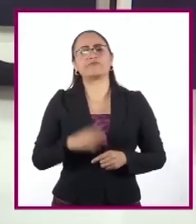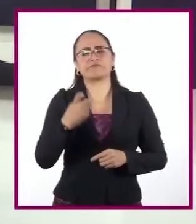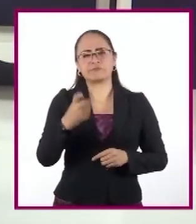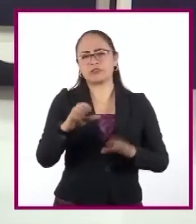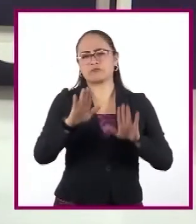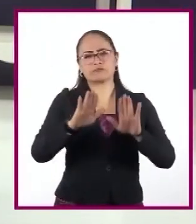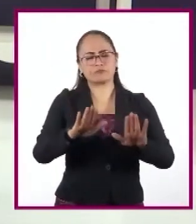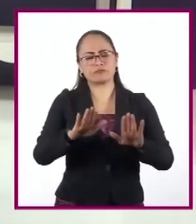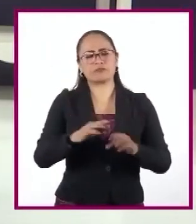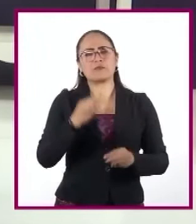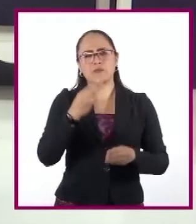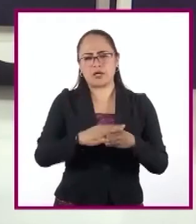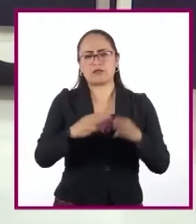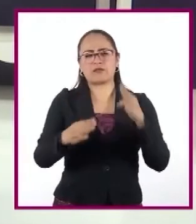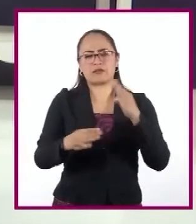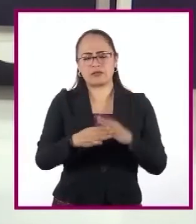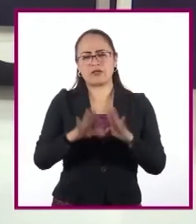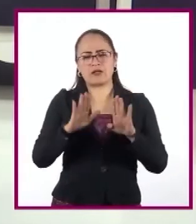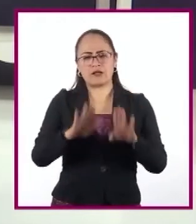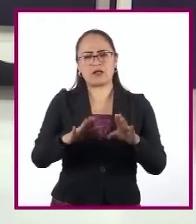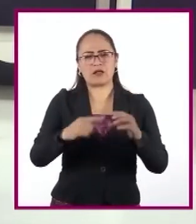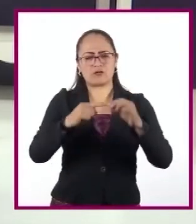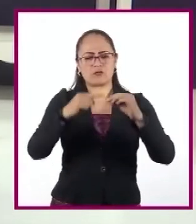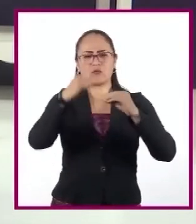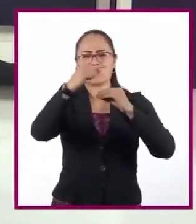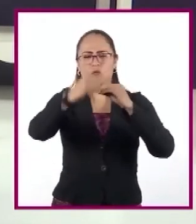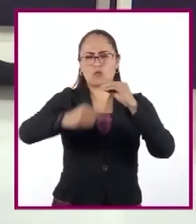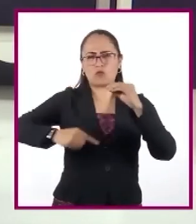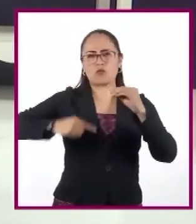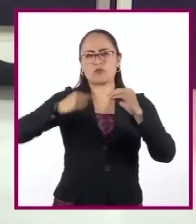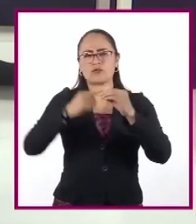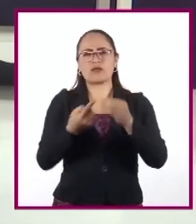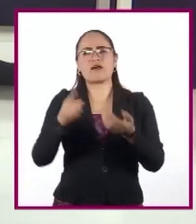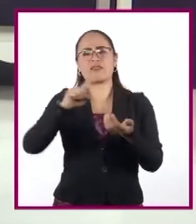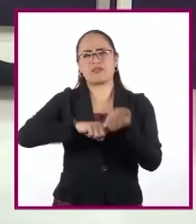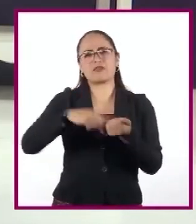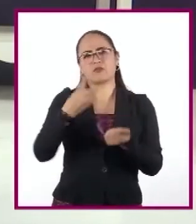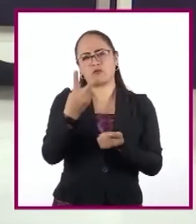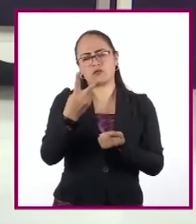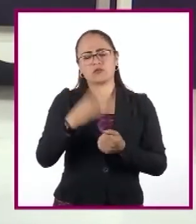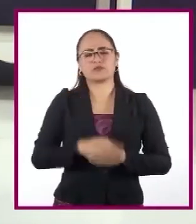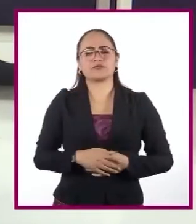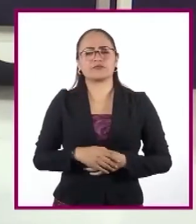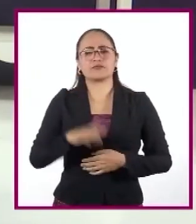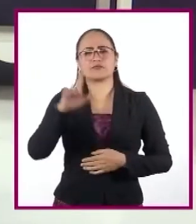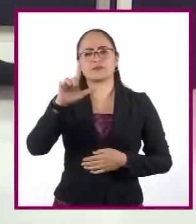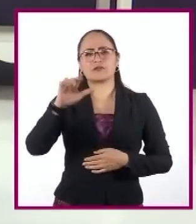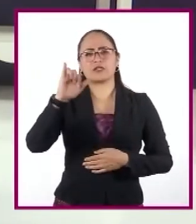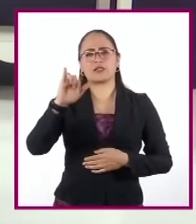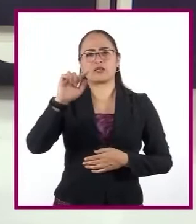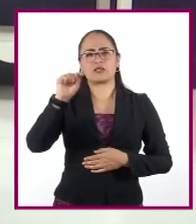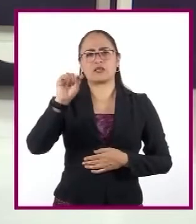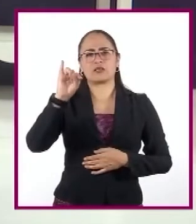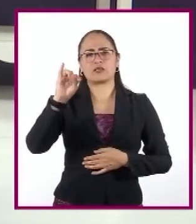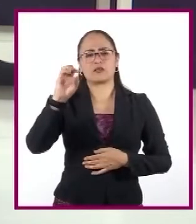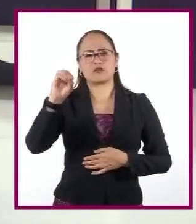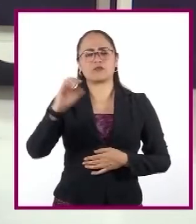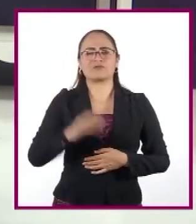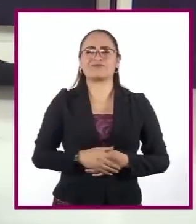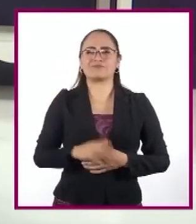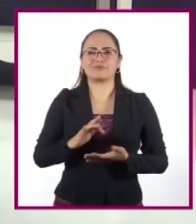estable, con su única órbita completa con 2 electrones. El litio, gracias